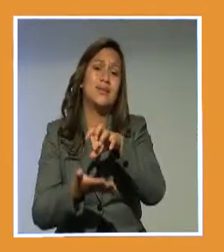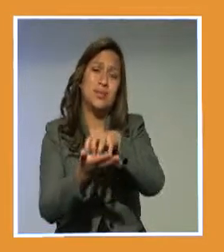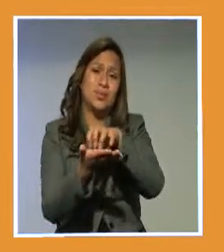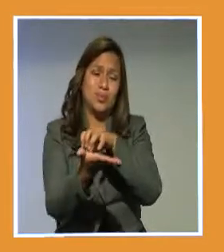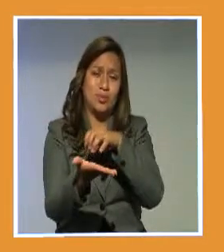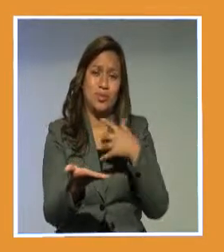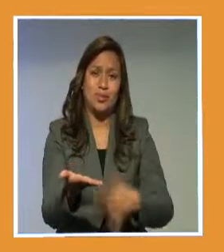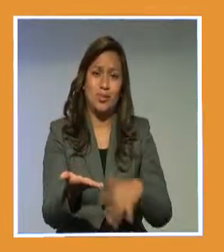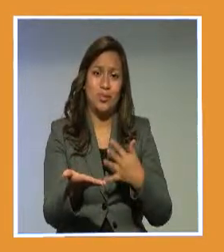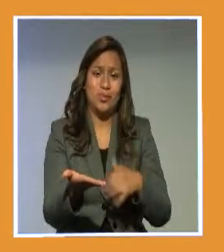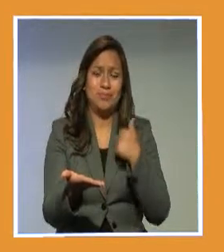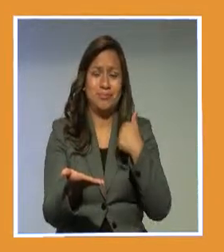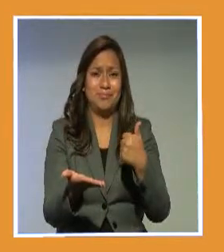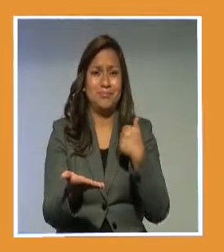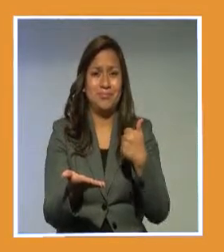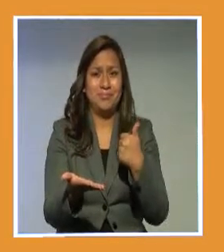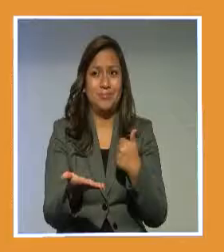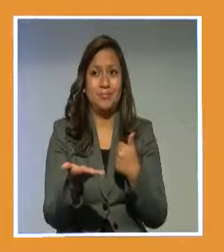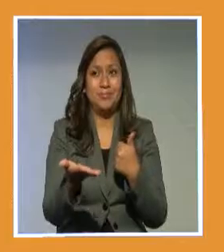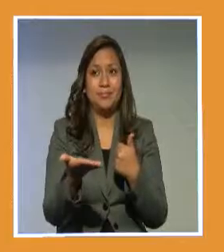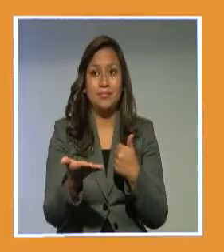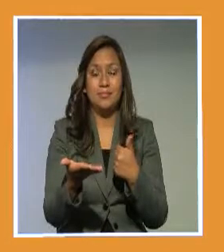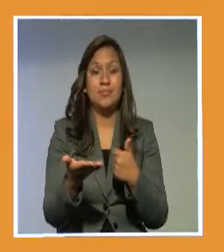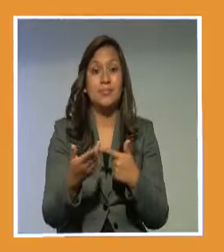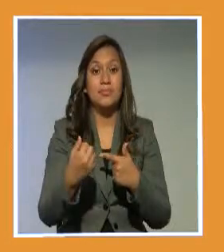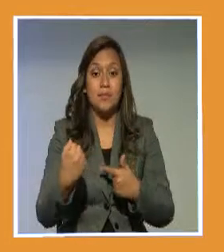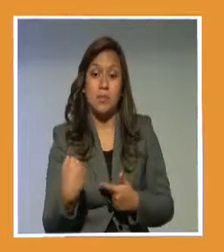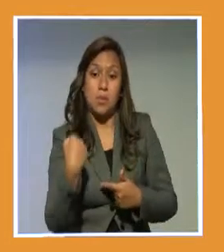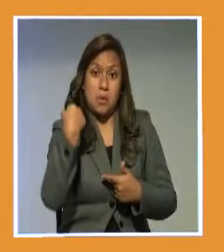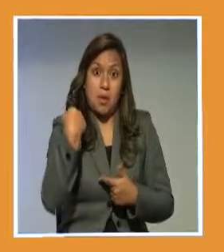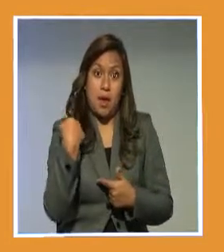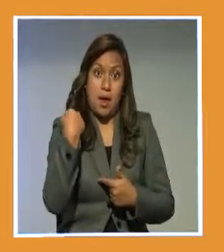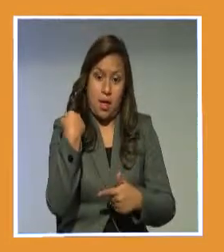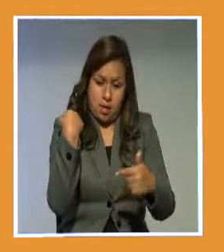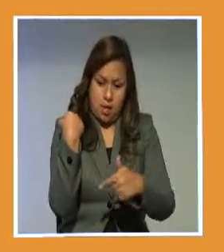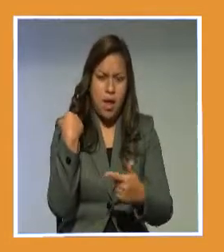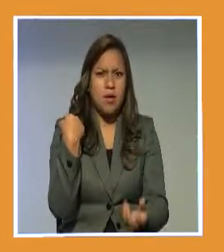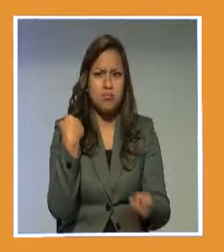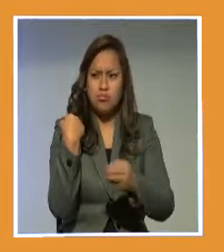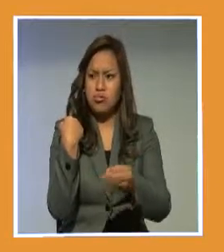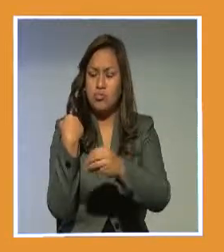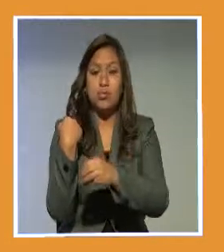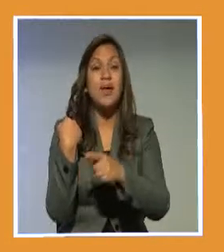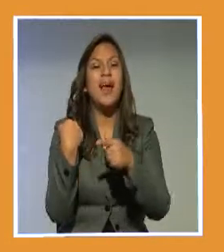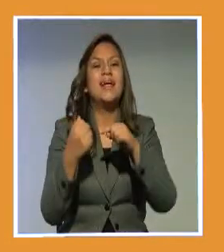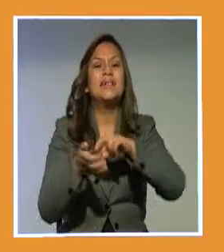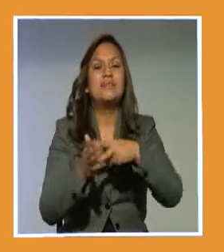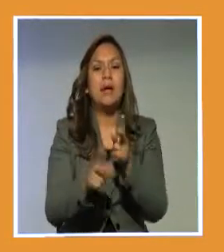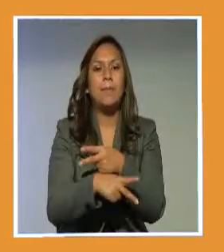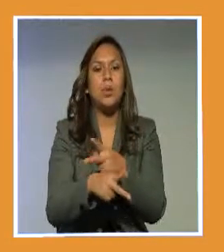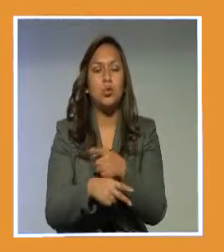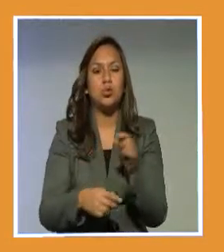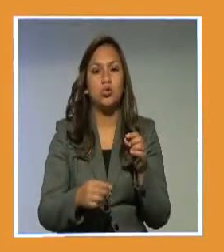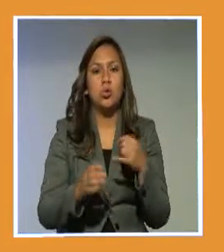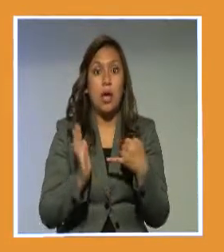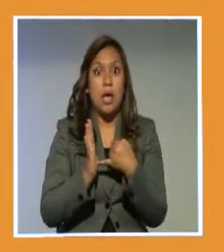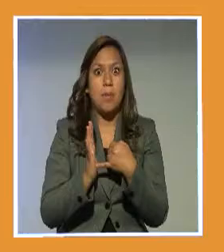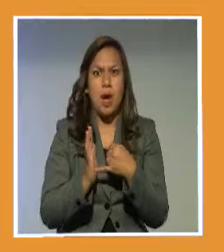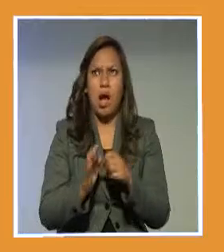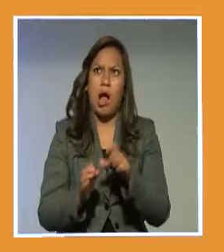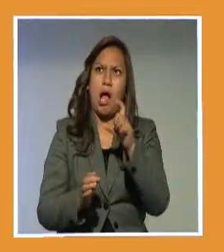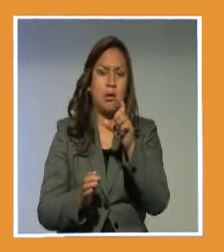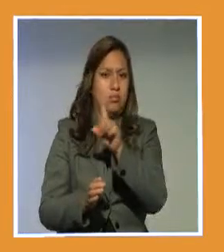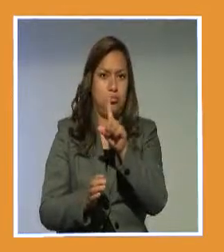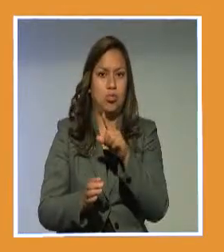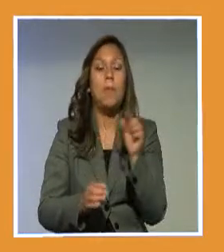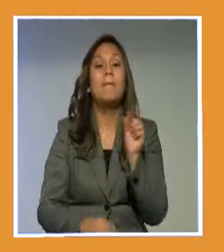la aplicación de la provincia, de la canasta transfronteriza. Esta es una medida que se adoptó justamente a raíz